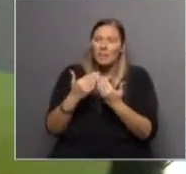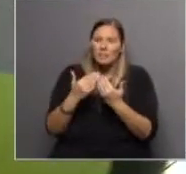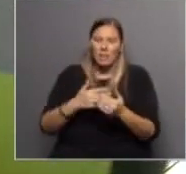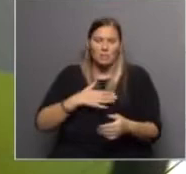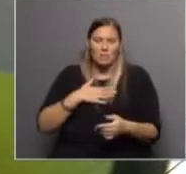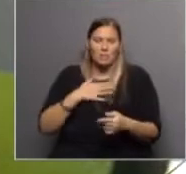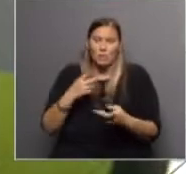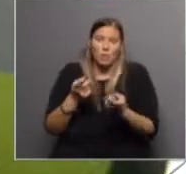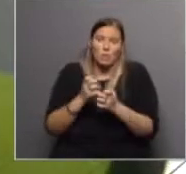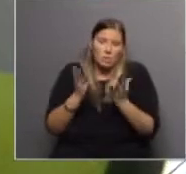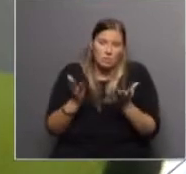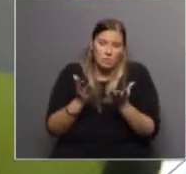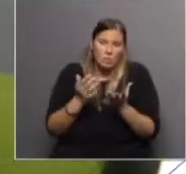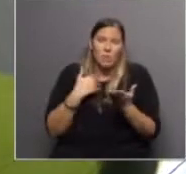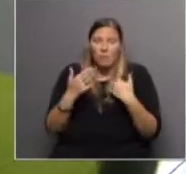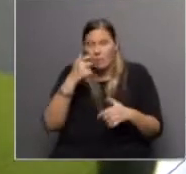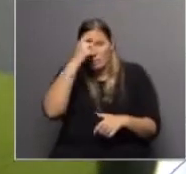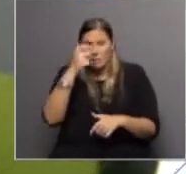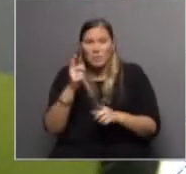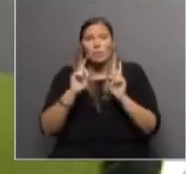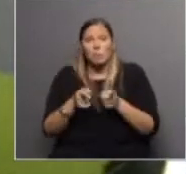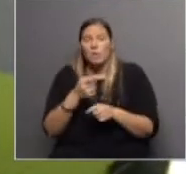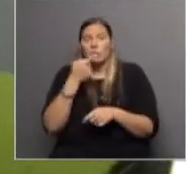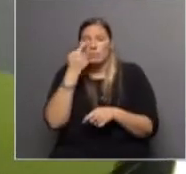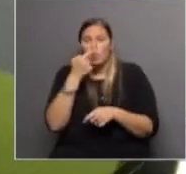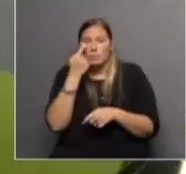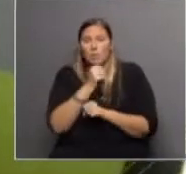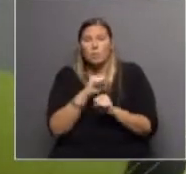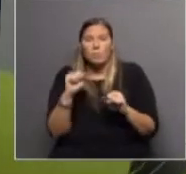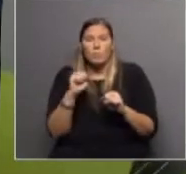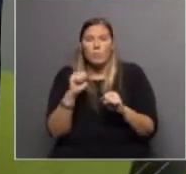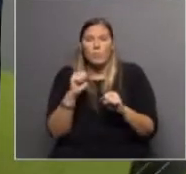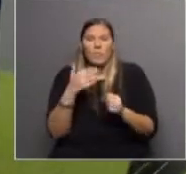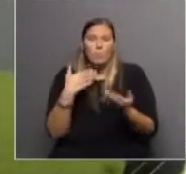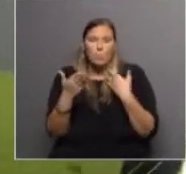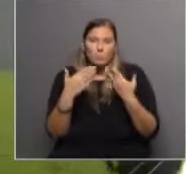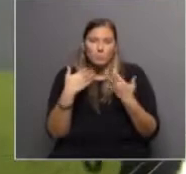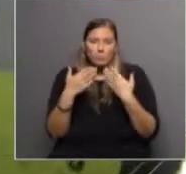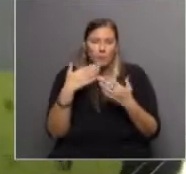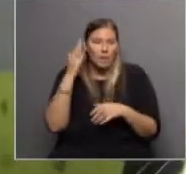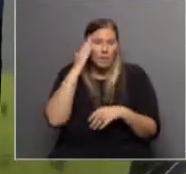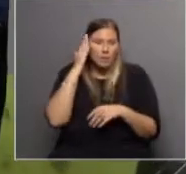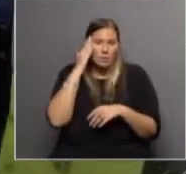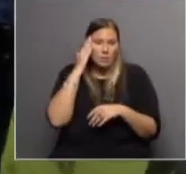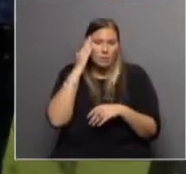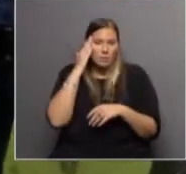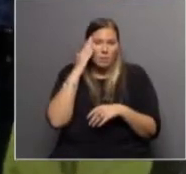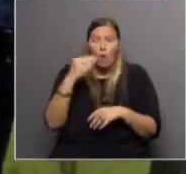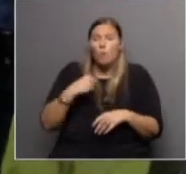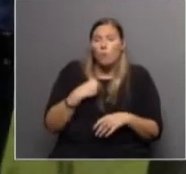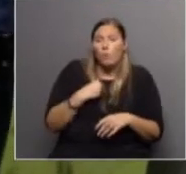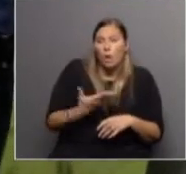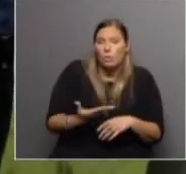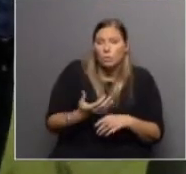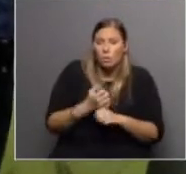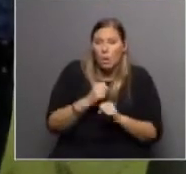órdenes para hablar de la ciencia, pero bueno, también está buenísimo hablar y saber que esto, ¿no? Que son vocaciones que se